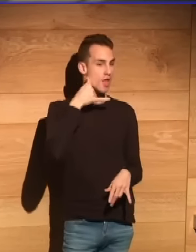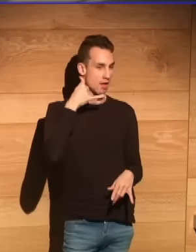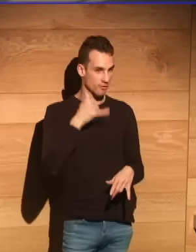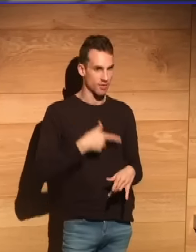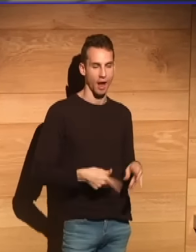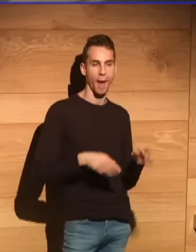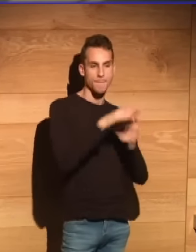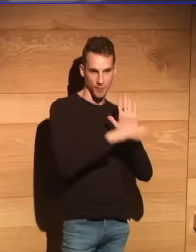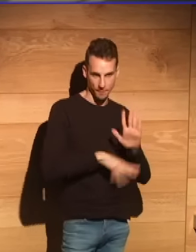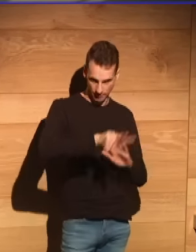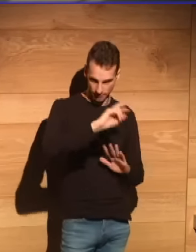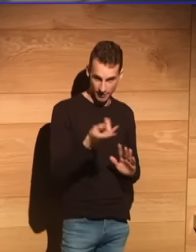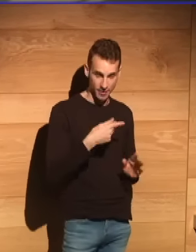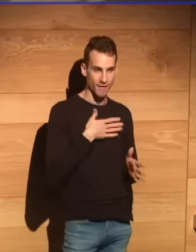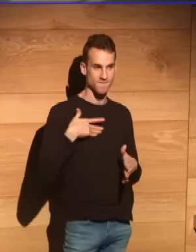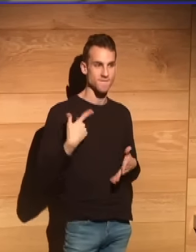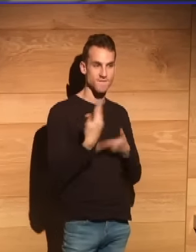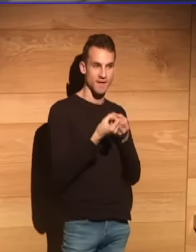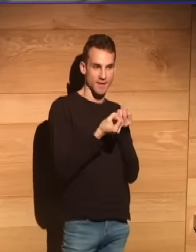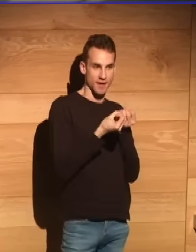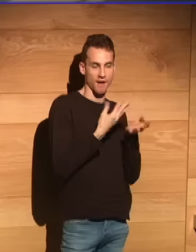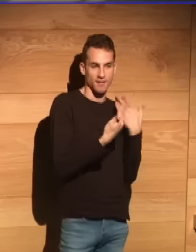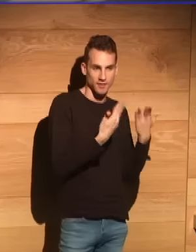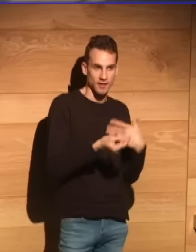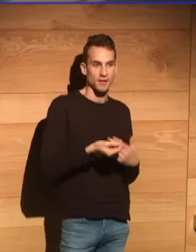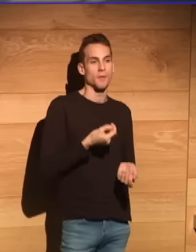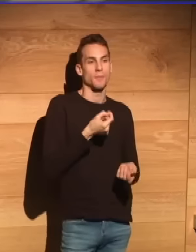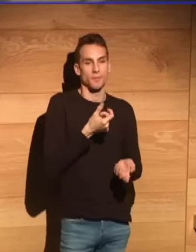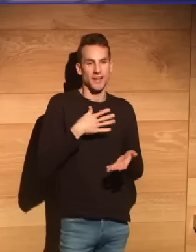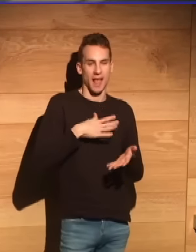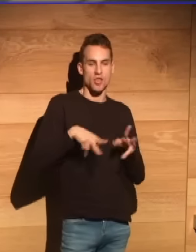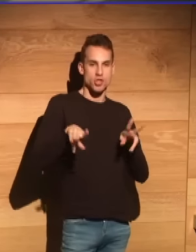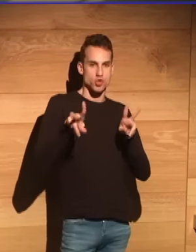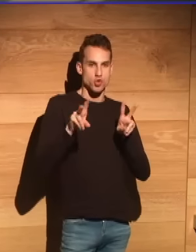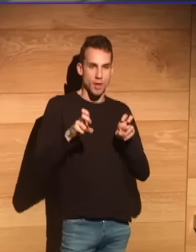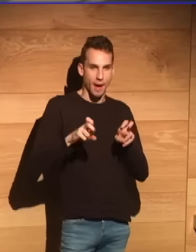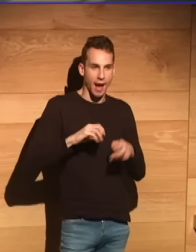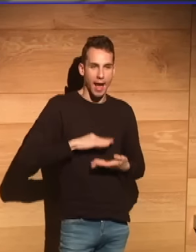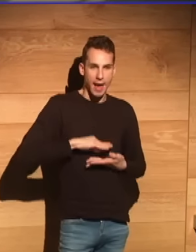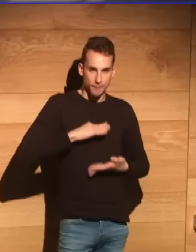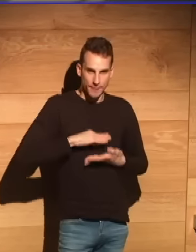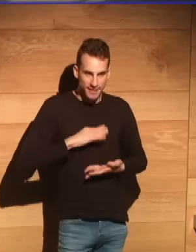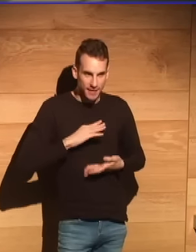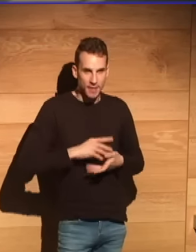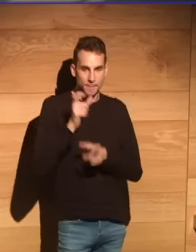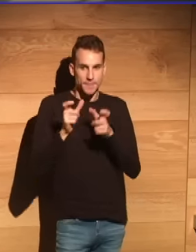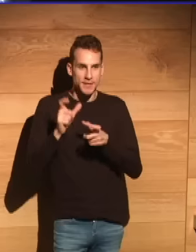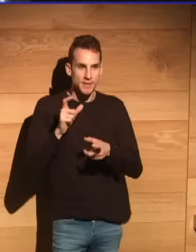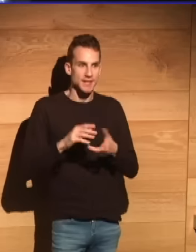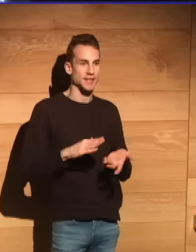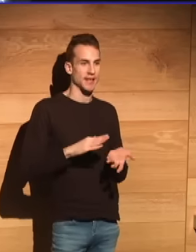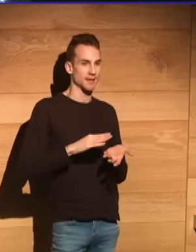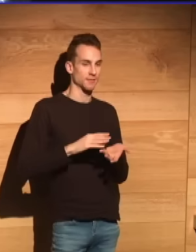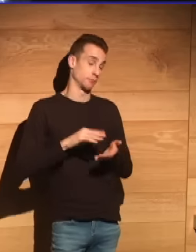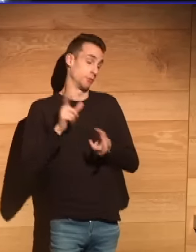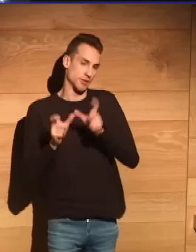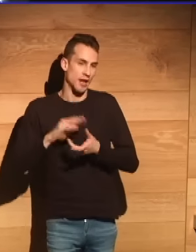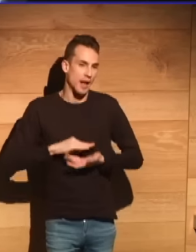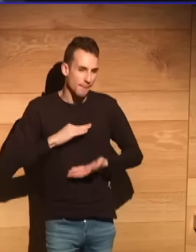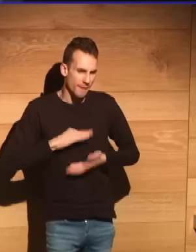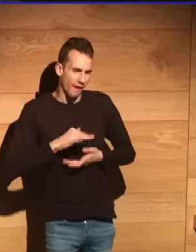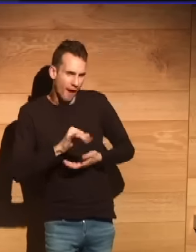hablar contigo también del reskilling, de toda la nueva capacitación de personas que se están quedando fuera en el mercado